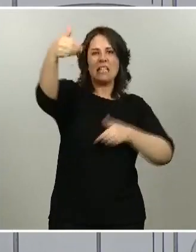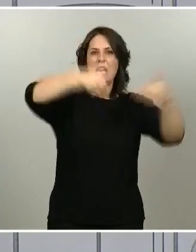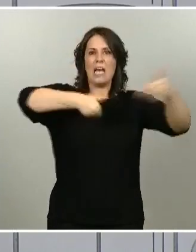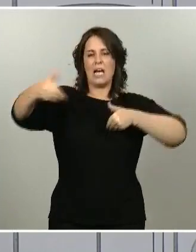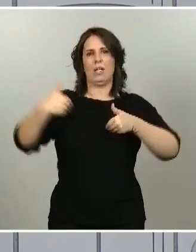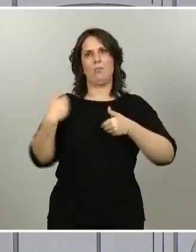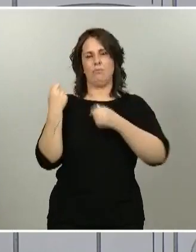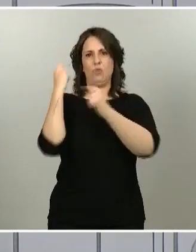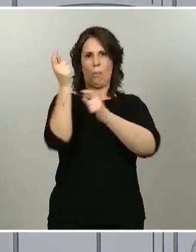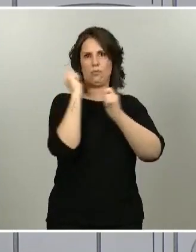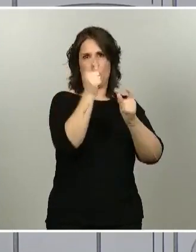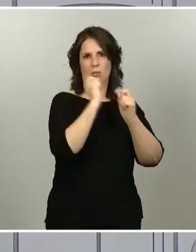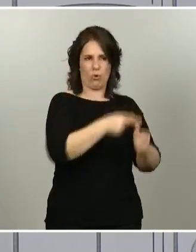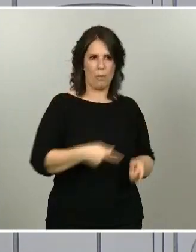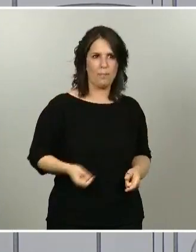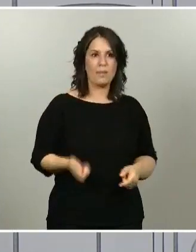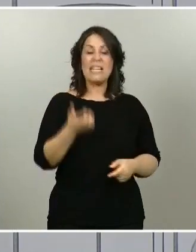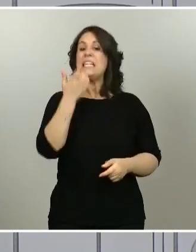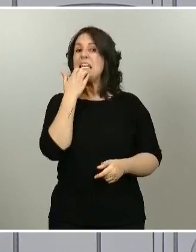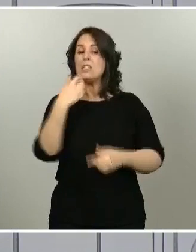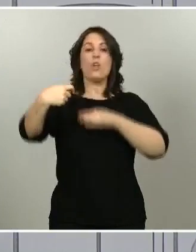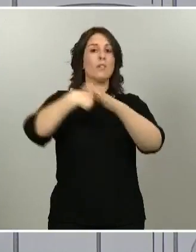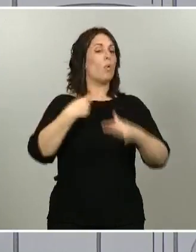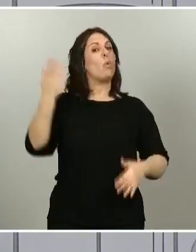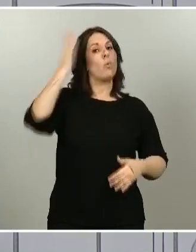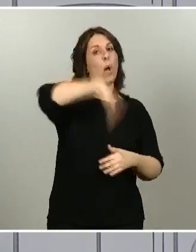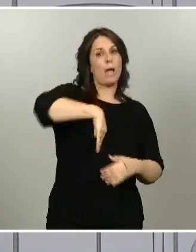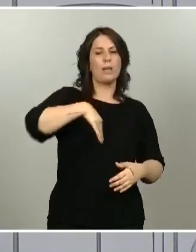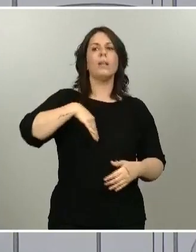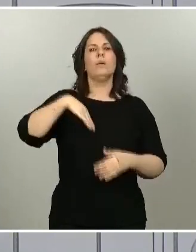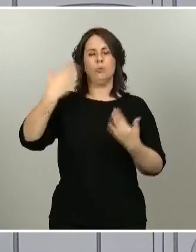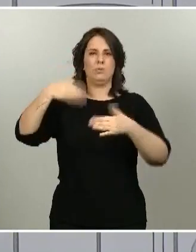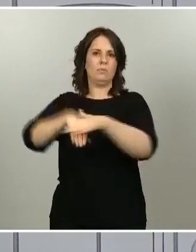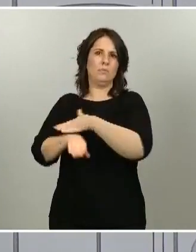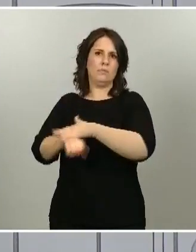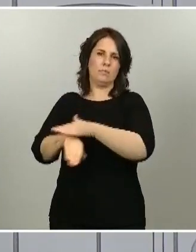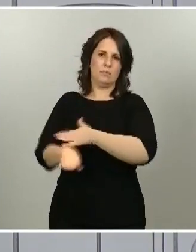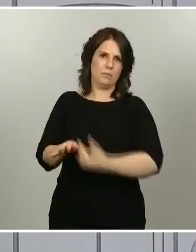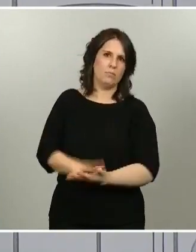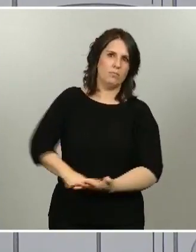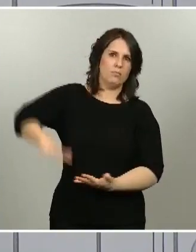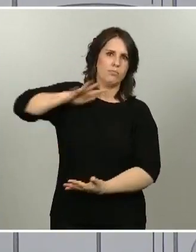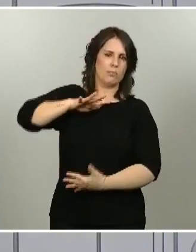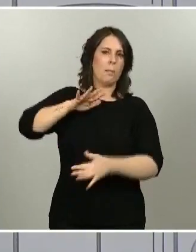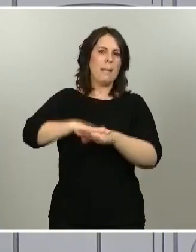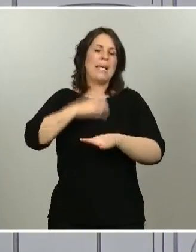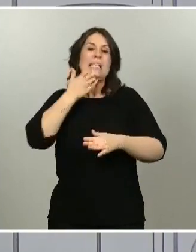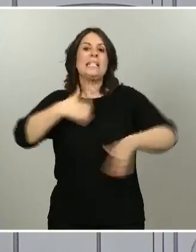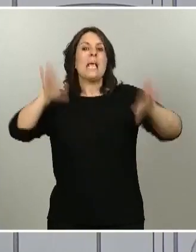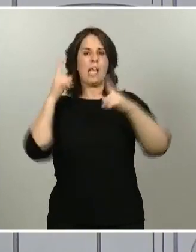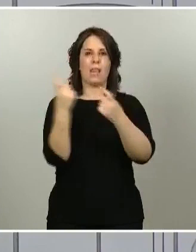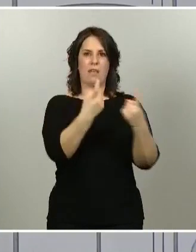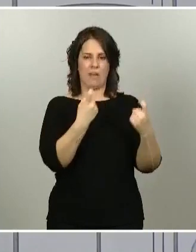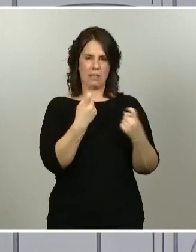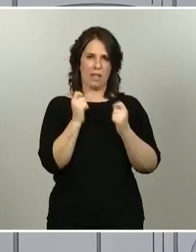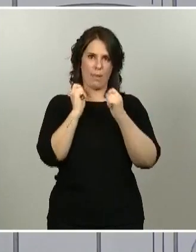caso, si no hay solicitudes, se están haciendo acopio de reservas para abastecerlas en caso de necesidad. Sí que es cierto que ahora